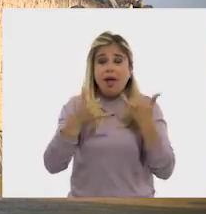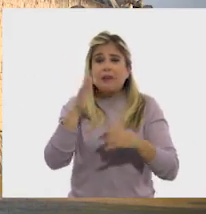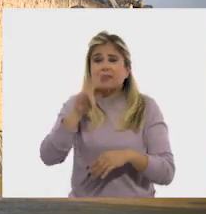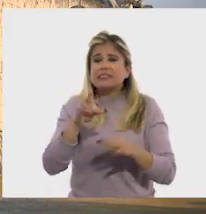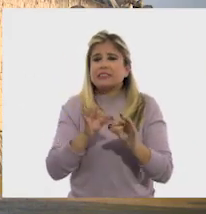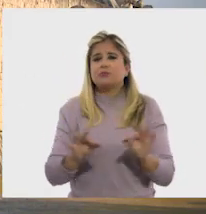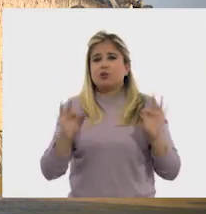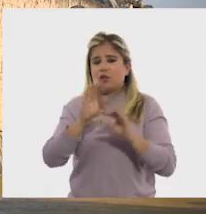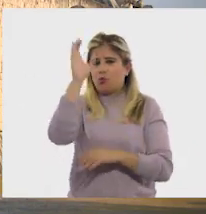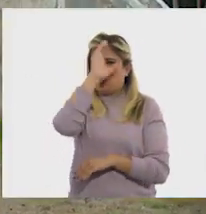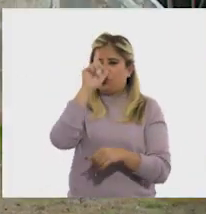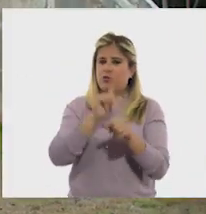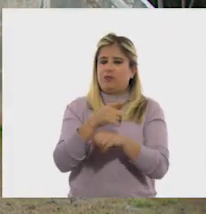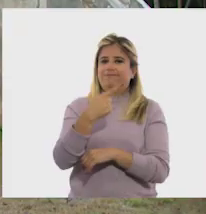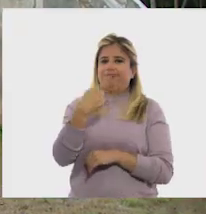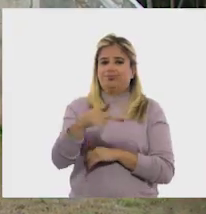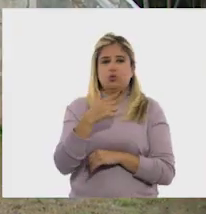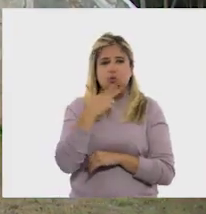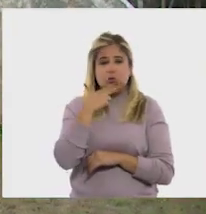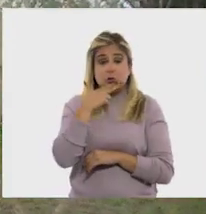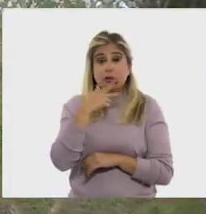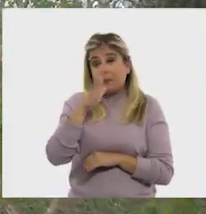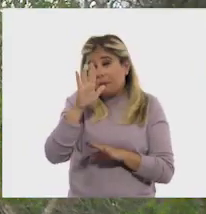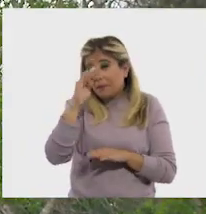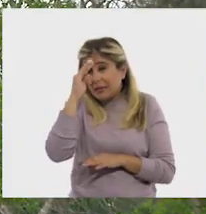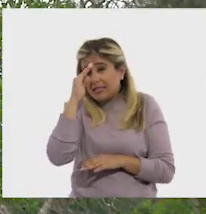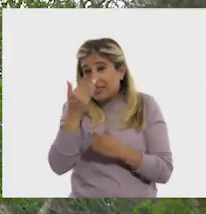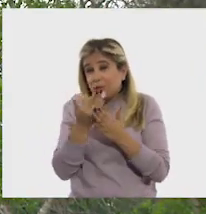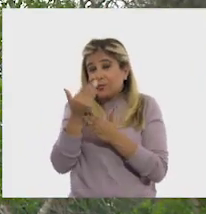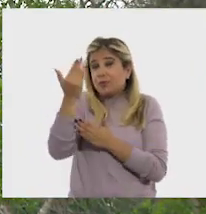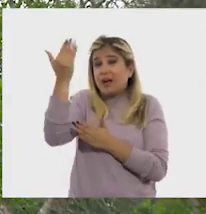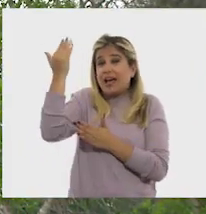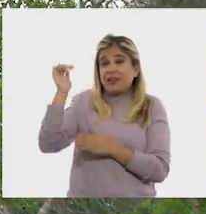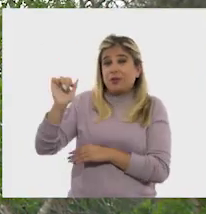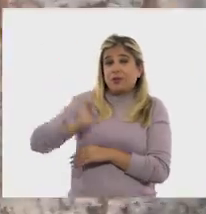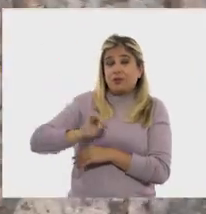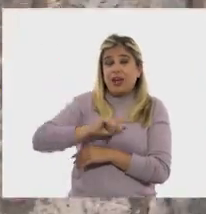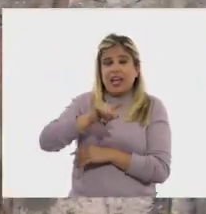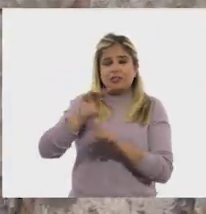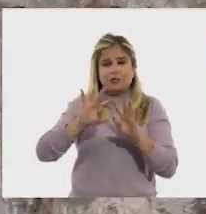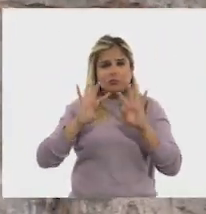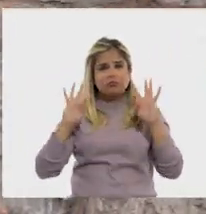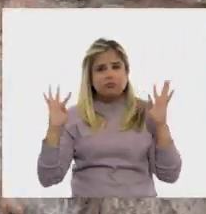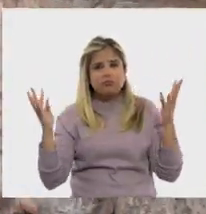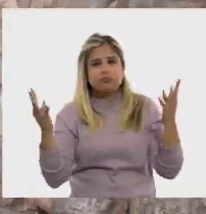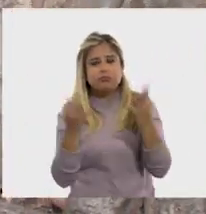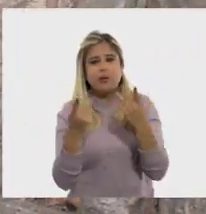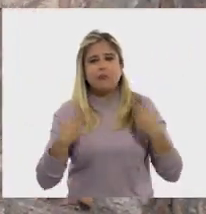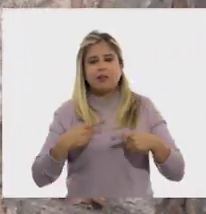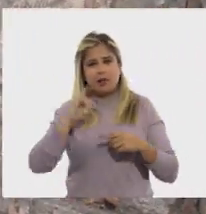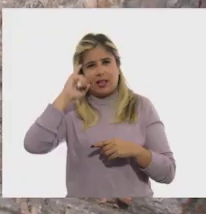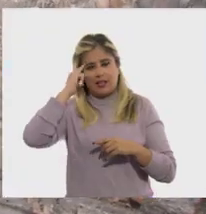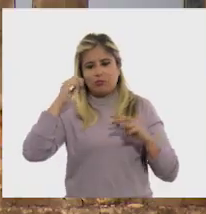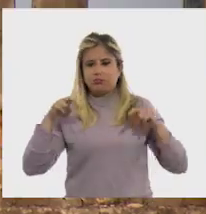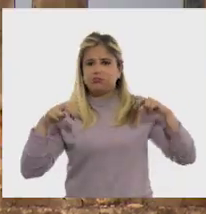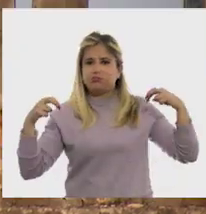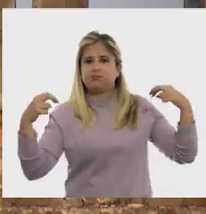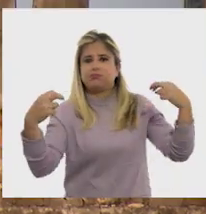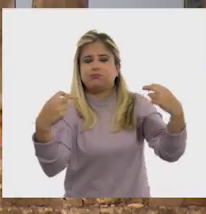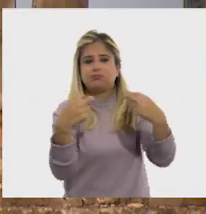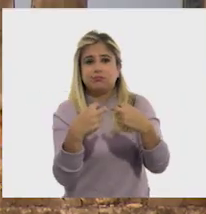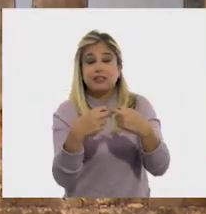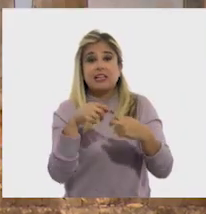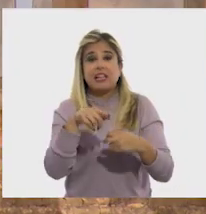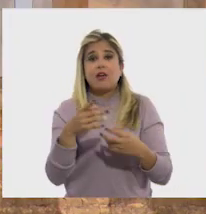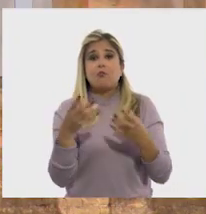importante culturalmente. Se piensa que en su tiempo, este fue el centro ceremonial más importante de la región. Aquí hay